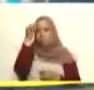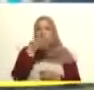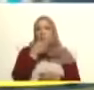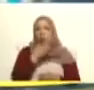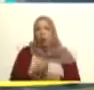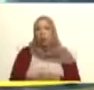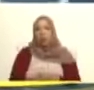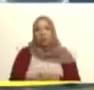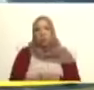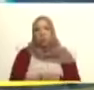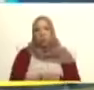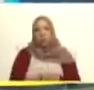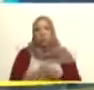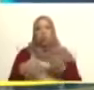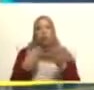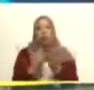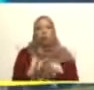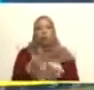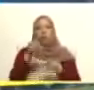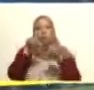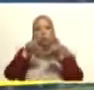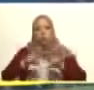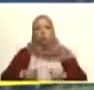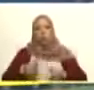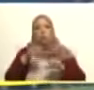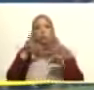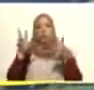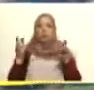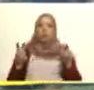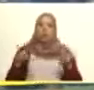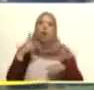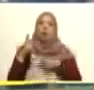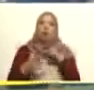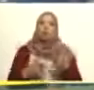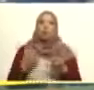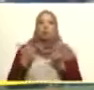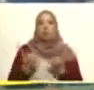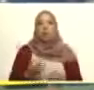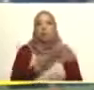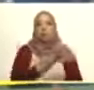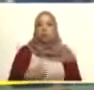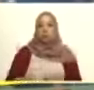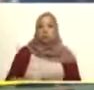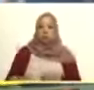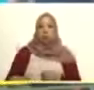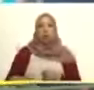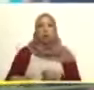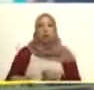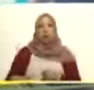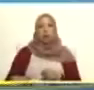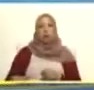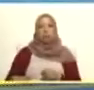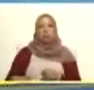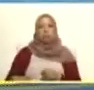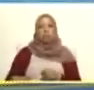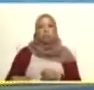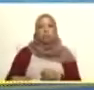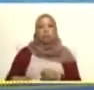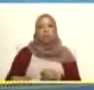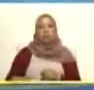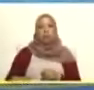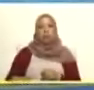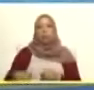ya hasta le apareció una nueva dueña a ese presidente y a ese vicepresidente de